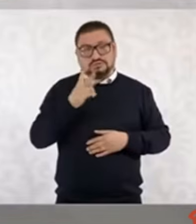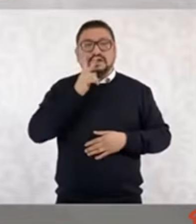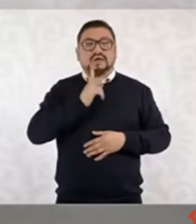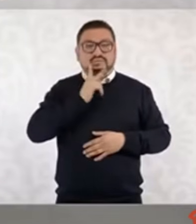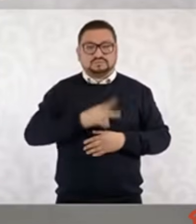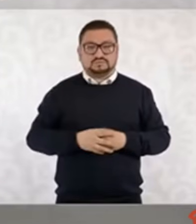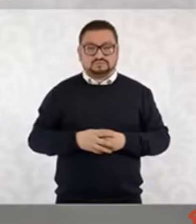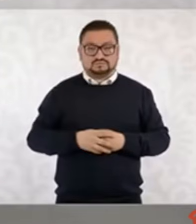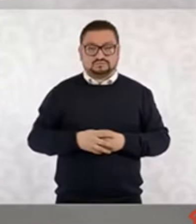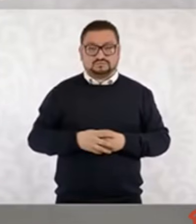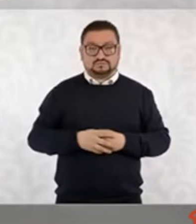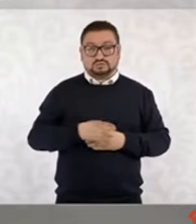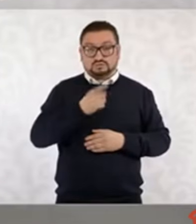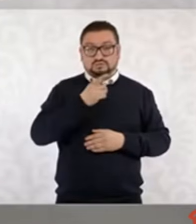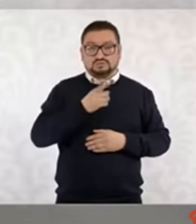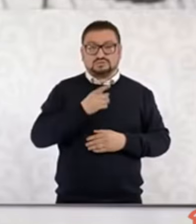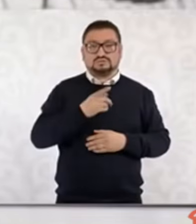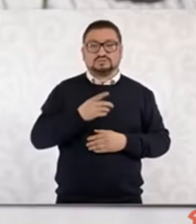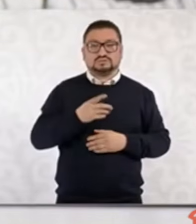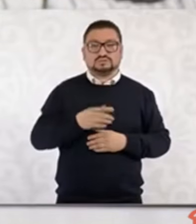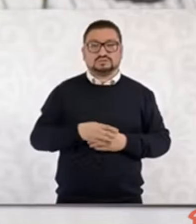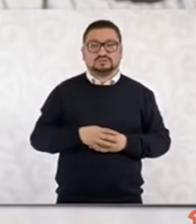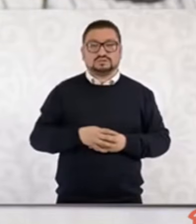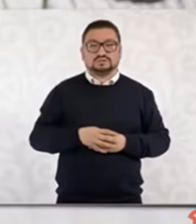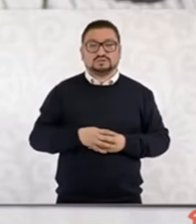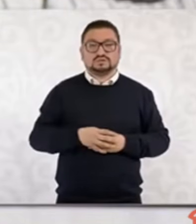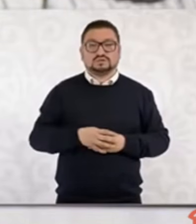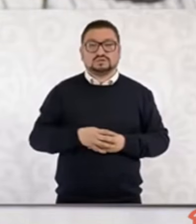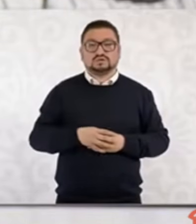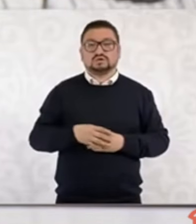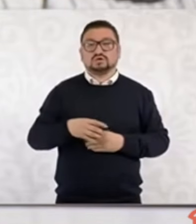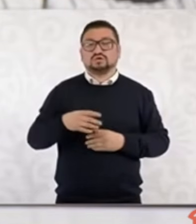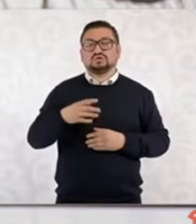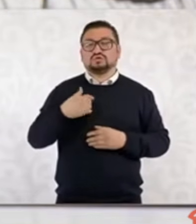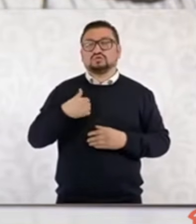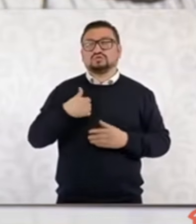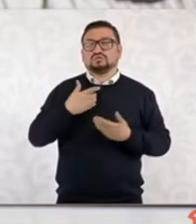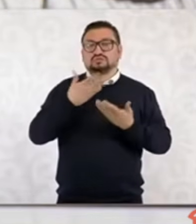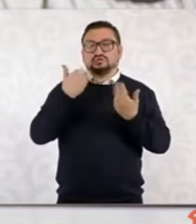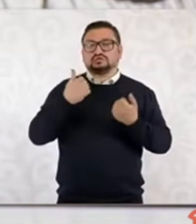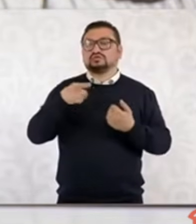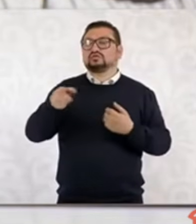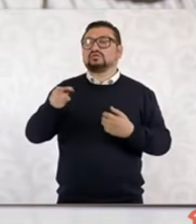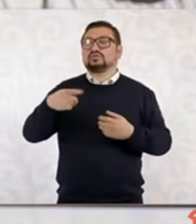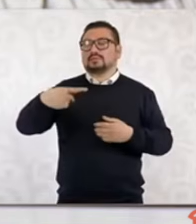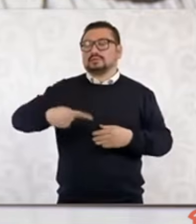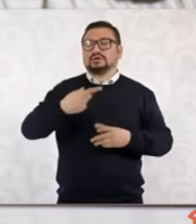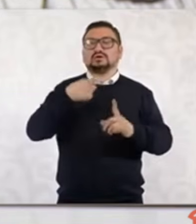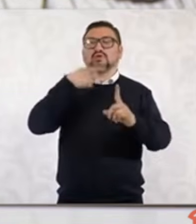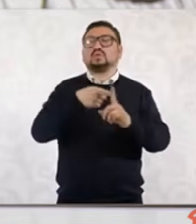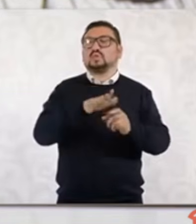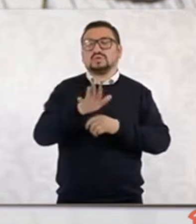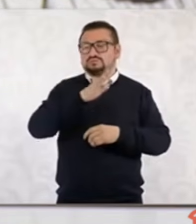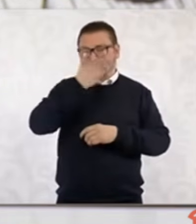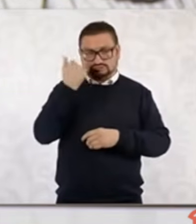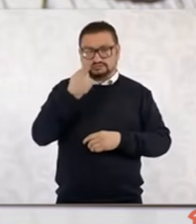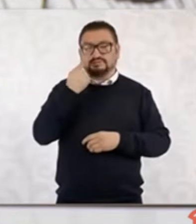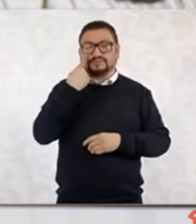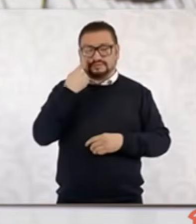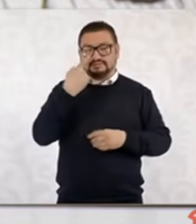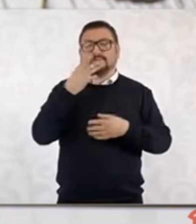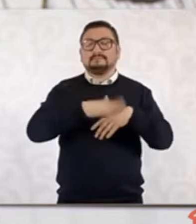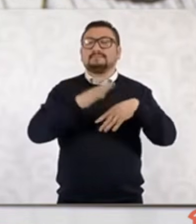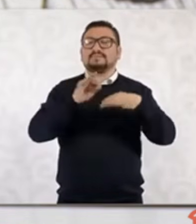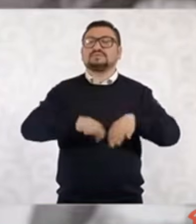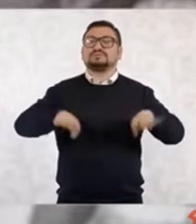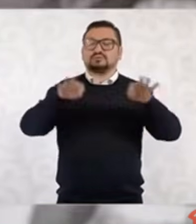¿Usted no lo consideraría como algo posible? No sé cuál es, o sea, hacia dónde lleva tu pregunta. Lo más importante de esto es